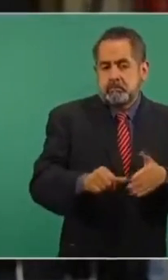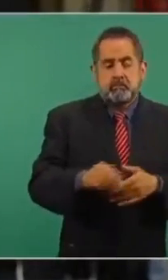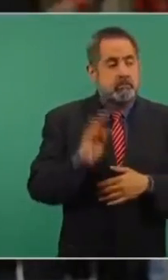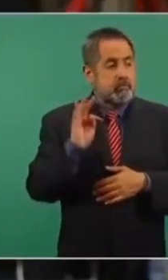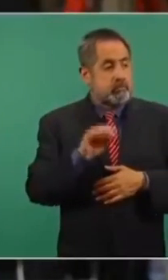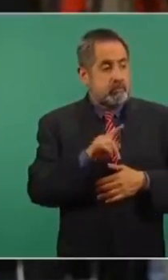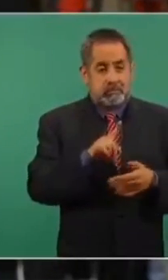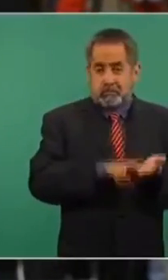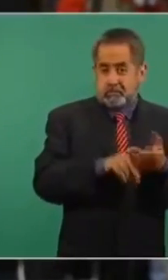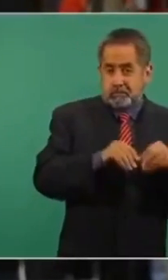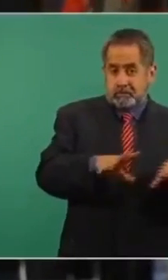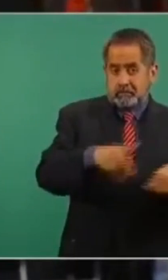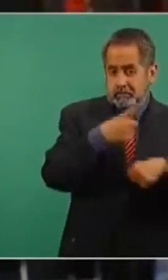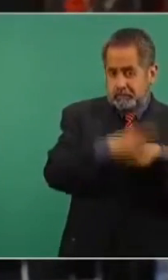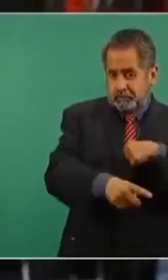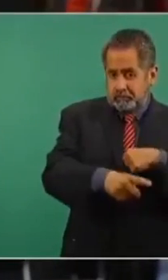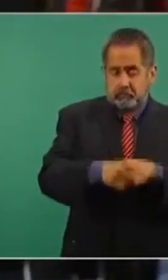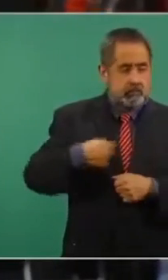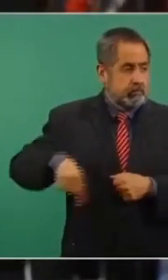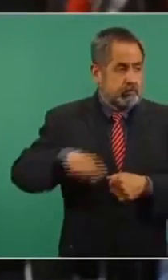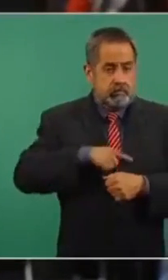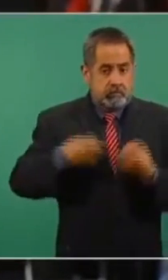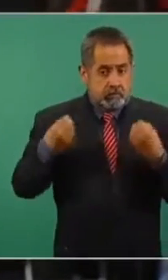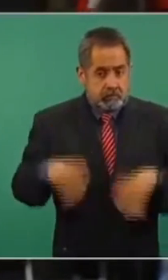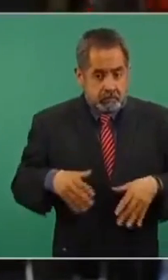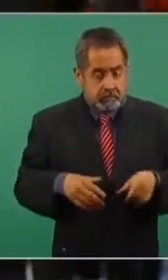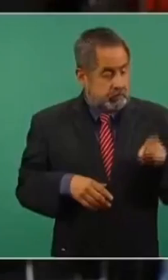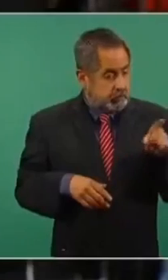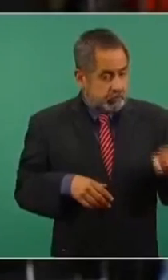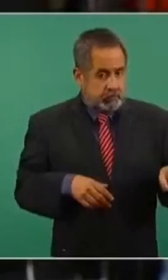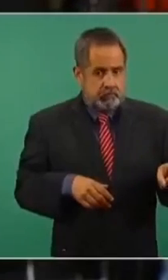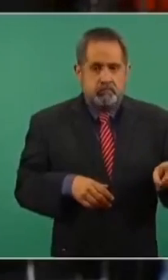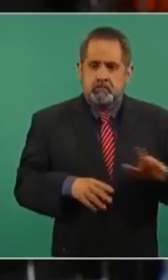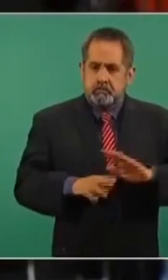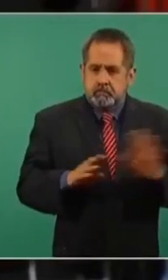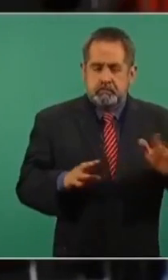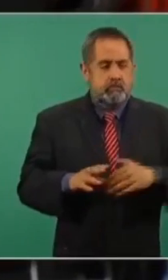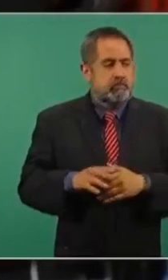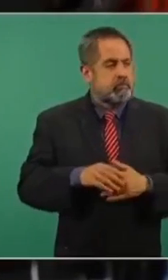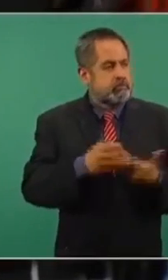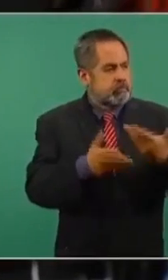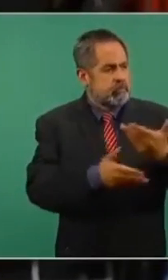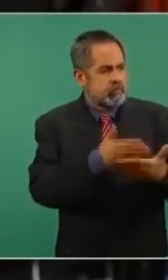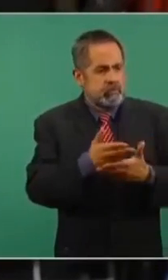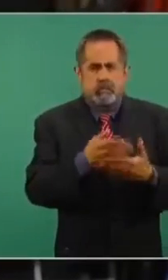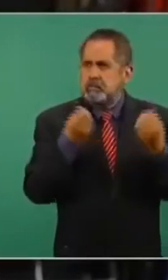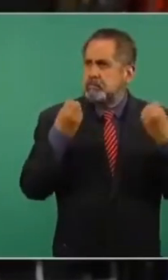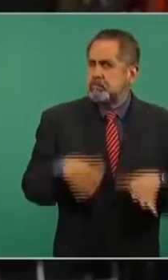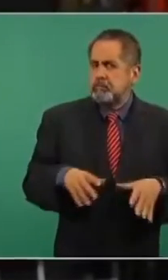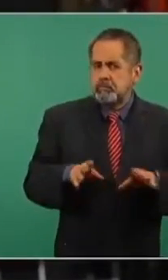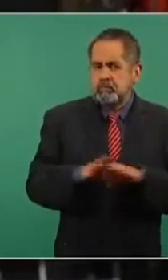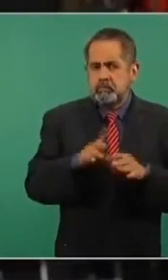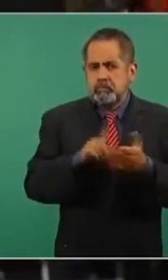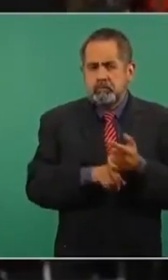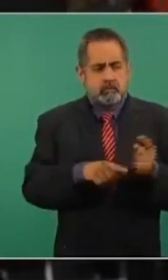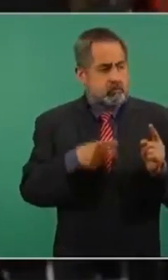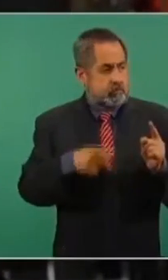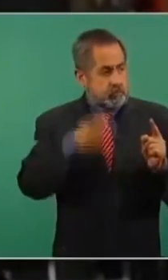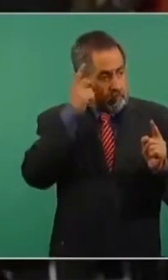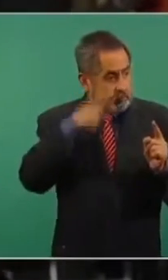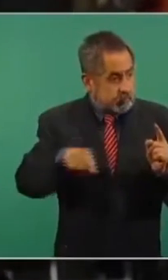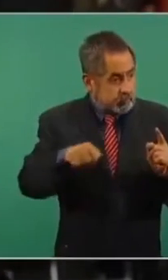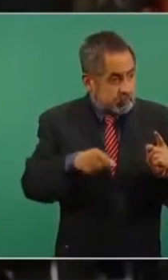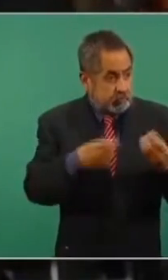causar daño a bienes de interés público, afectos a un servicio público o de propiedad